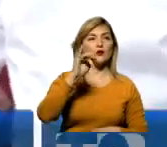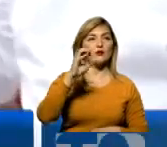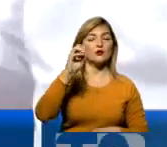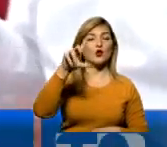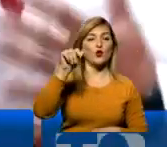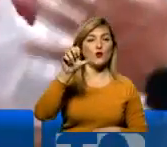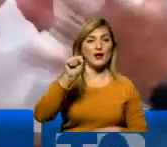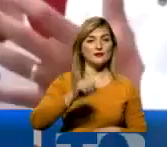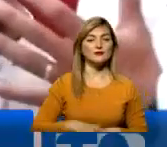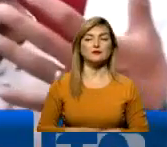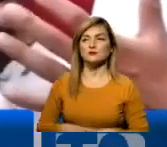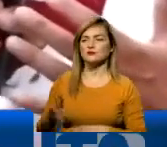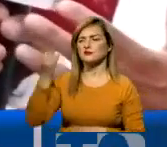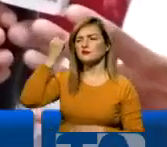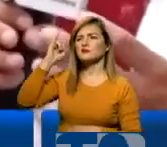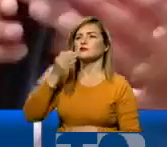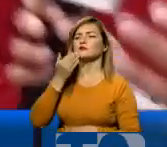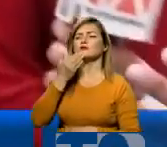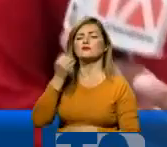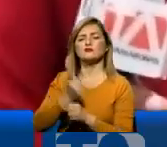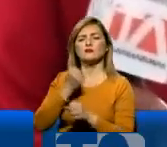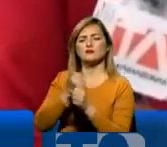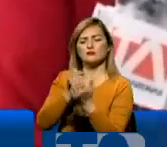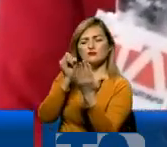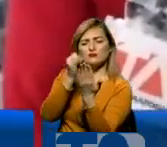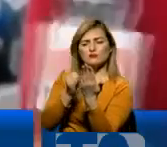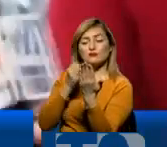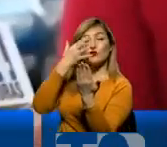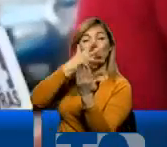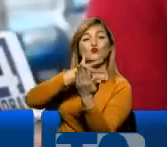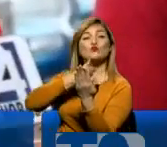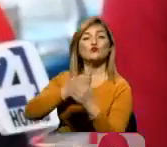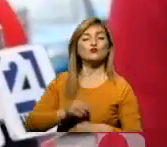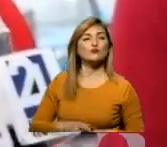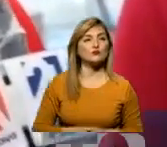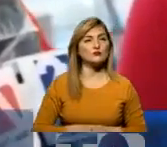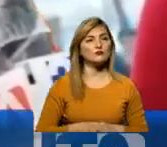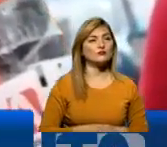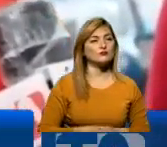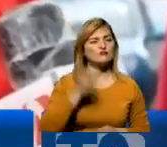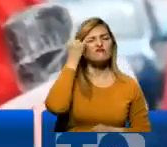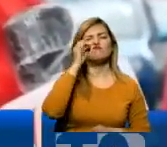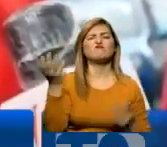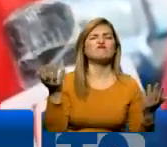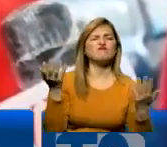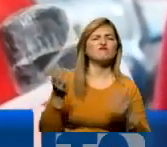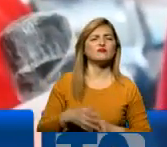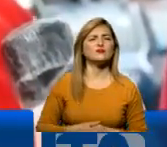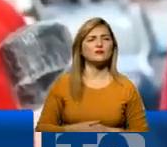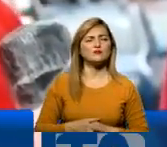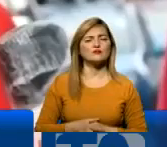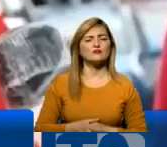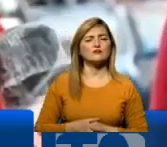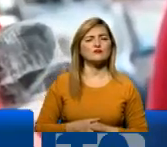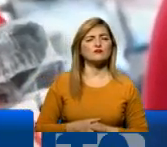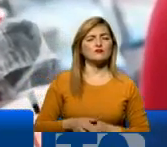Goyes. ¿Cómo nace esta idea de trabajar embelleciendo la ciudad a través de estos murales? Bueno, la idea nace justamente con la